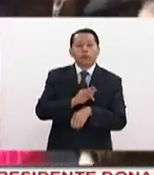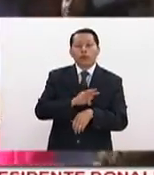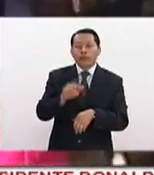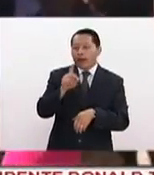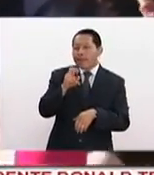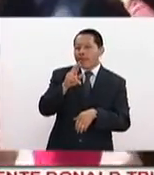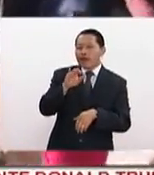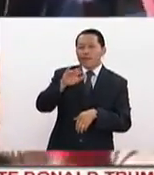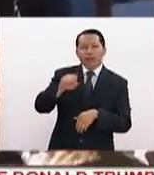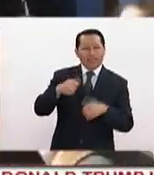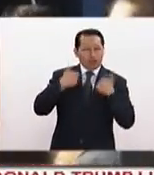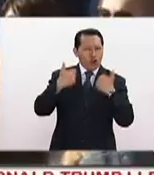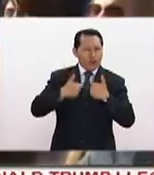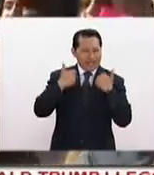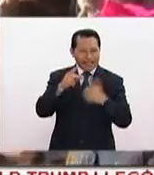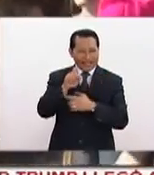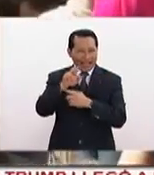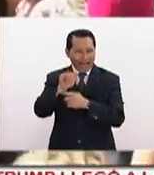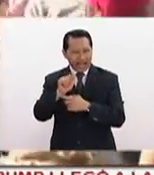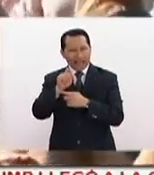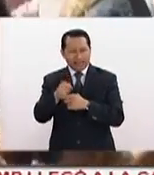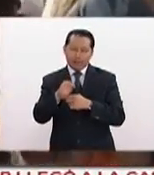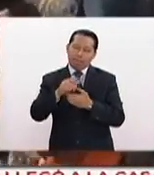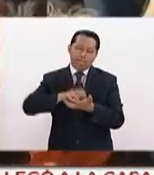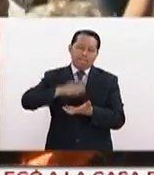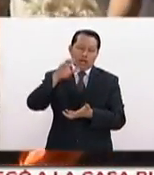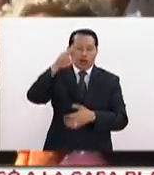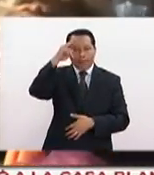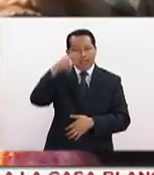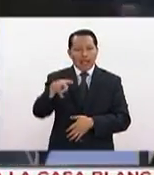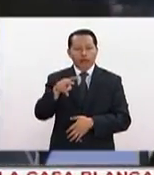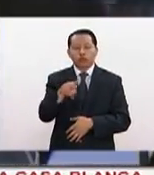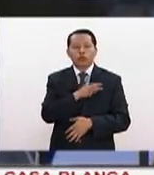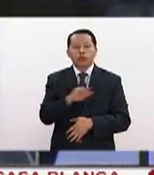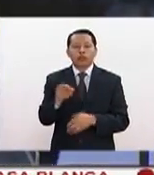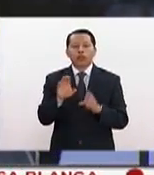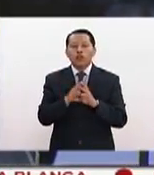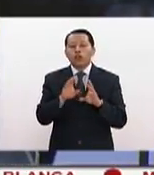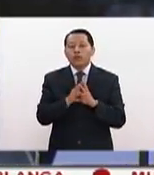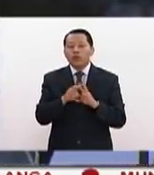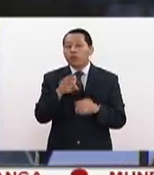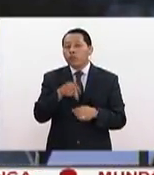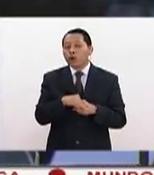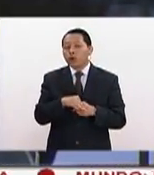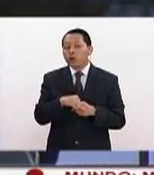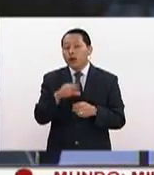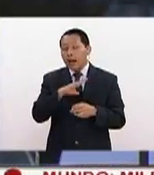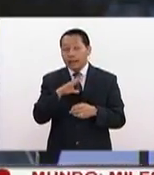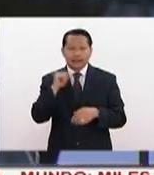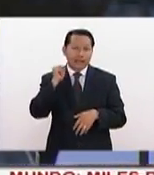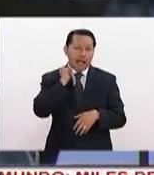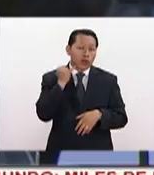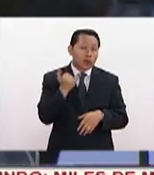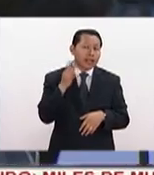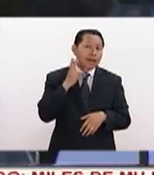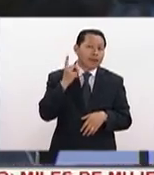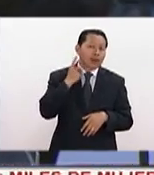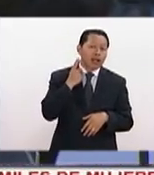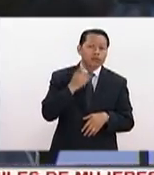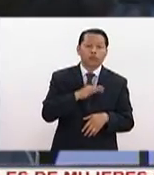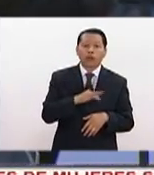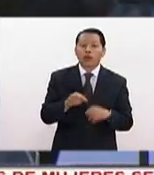Dreamers, los famosos beneficiarios de DACA, la mayoría de ellos mexicanos, que permita un voto tanto en el Senado como en la Cámara